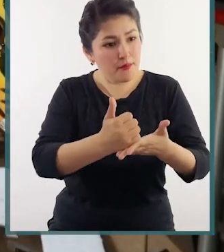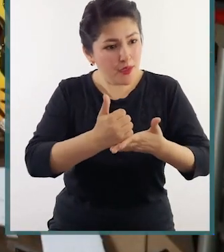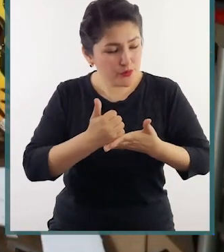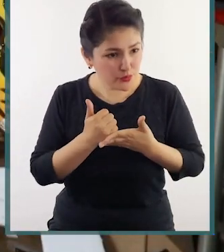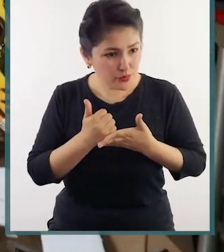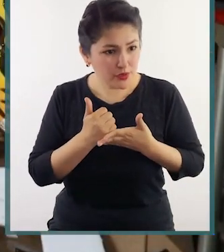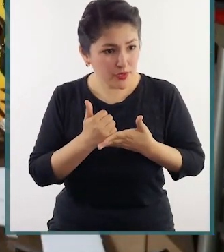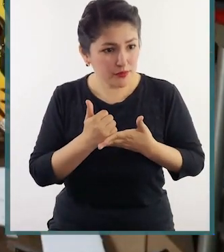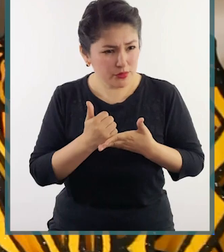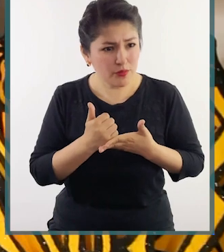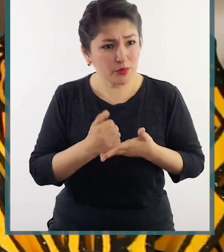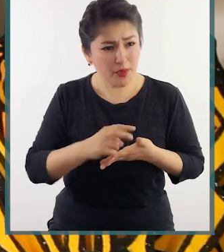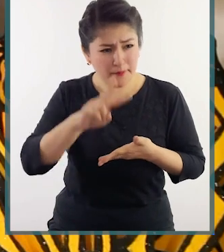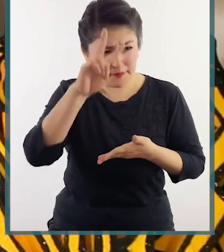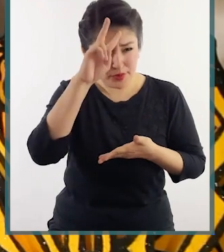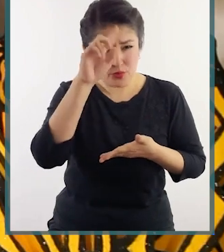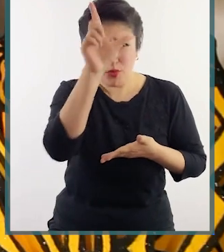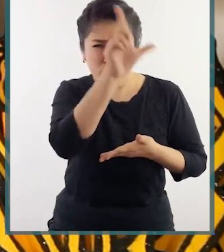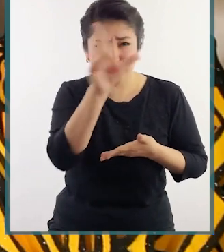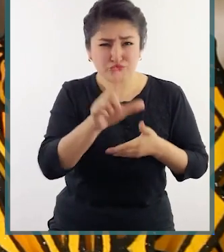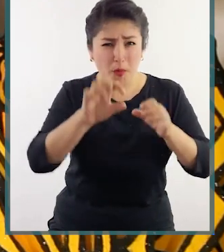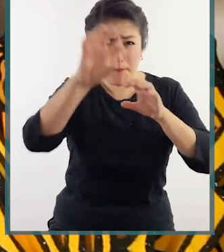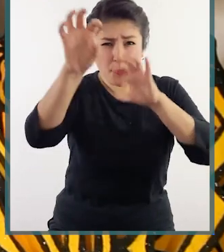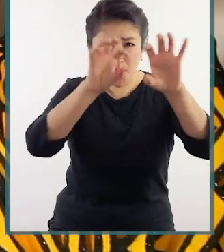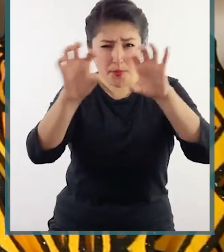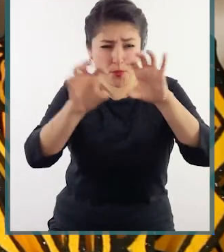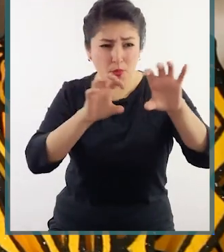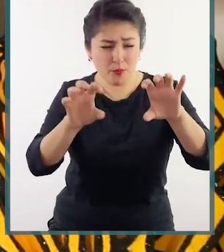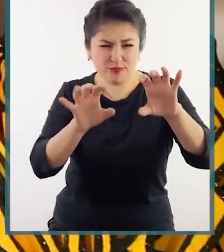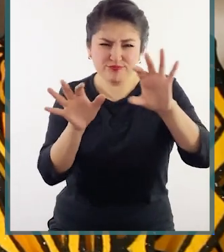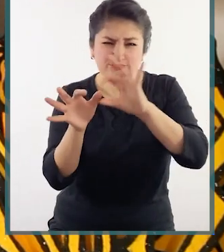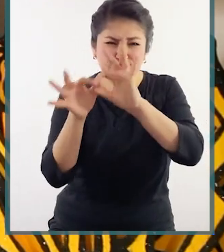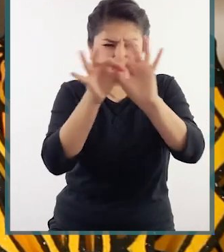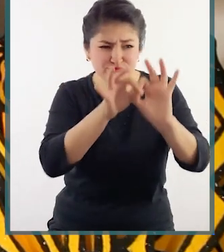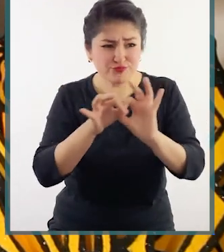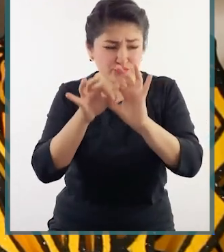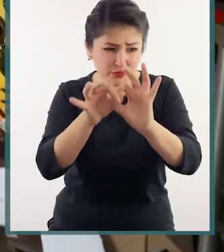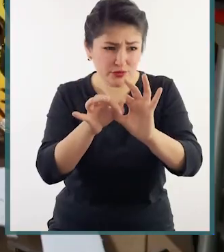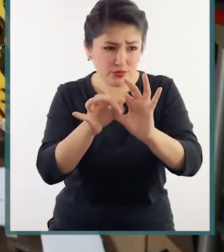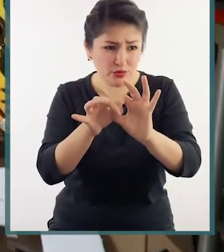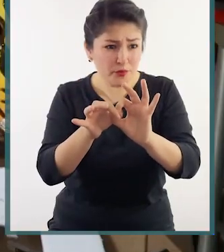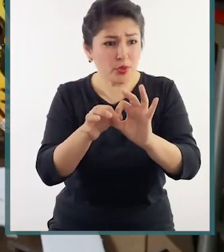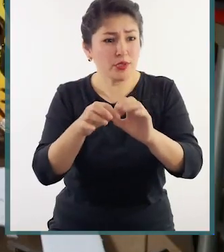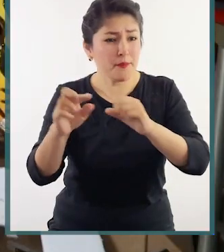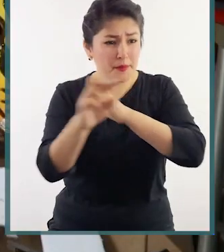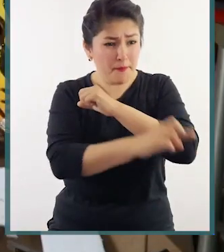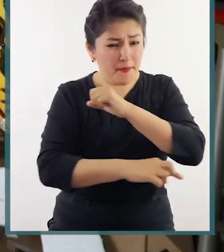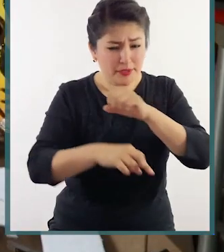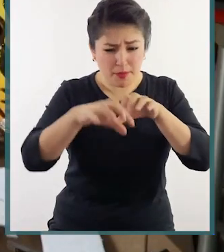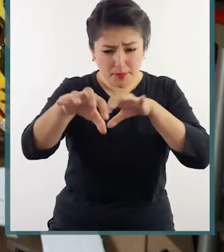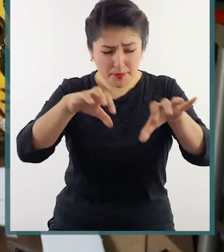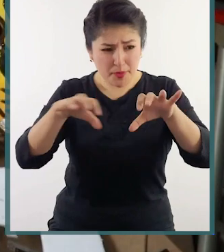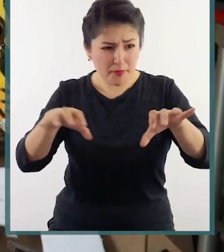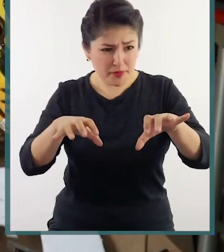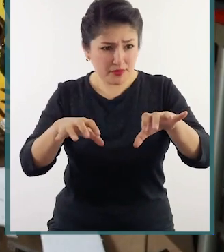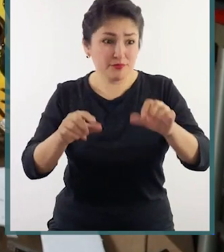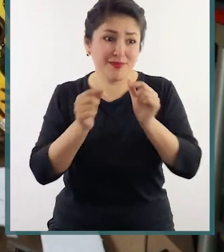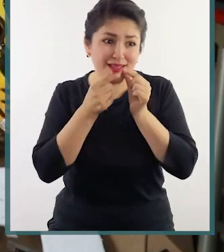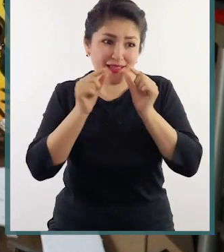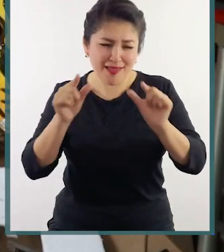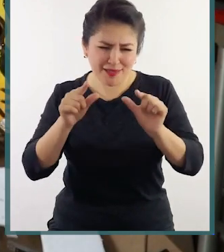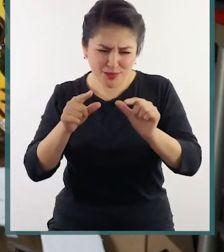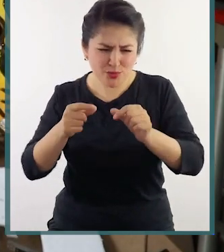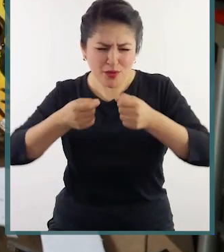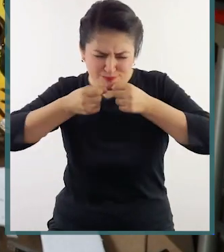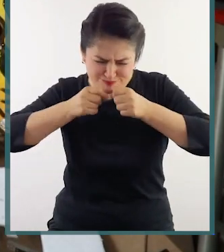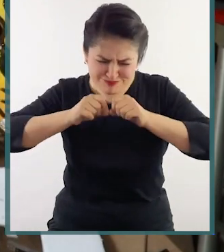unir, porque estoy uniendo no solo independientemente de la demografía, sino inclusive de los países. Estamos hablando del quechua. El